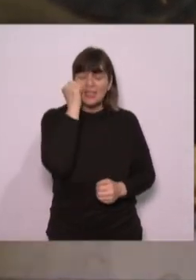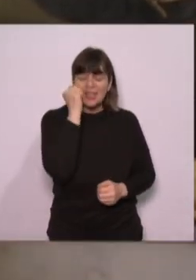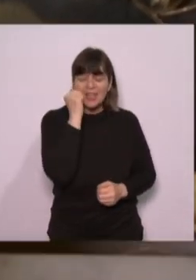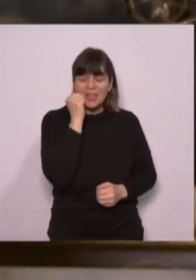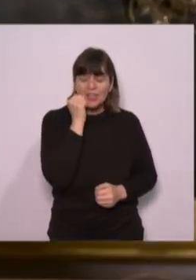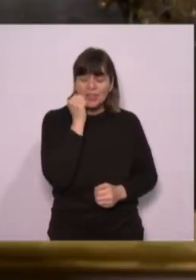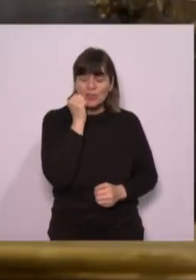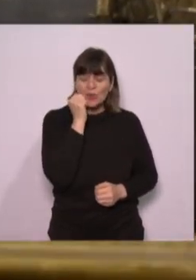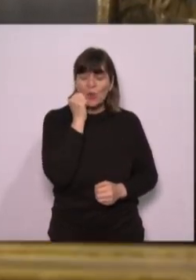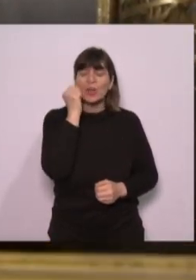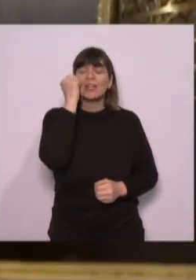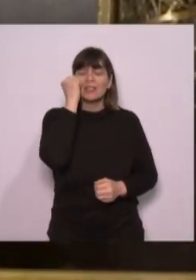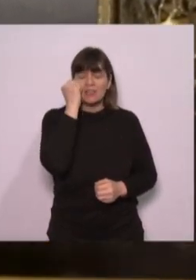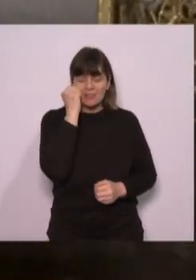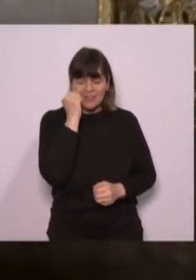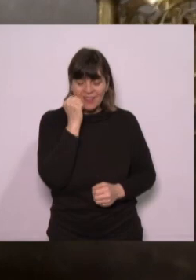piedad.